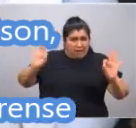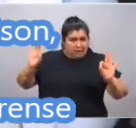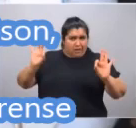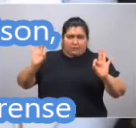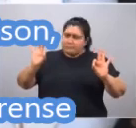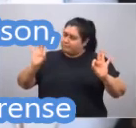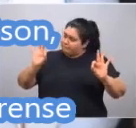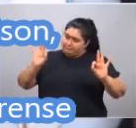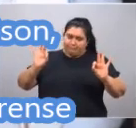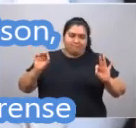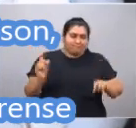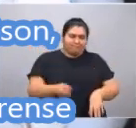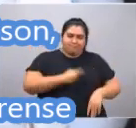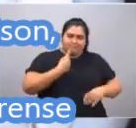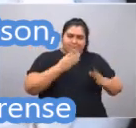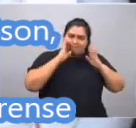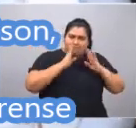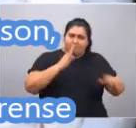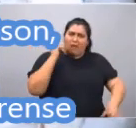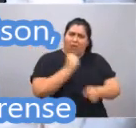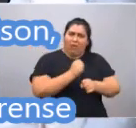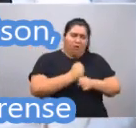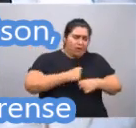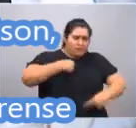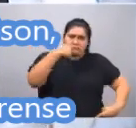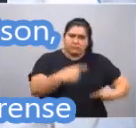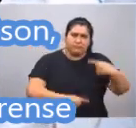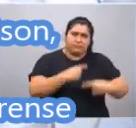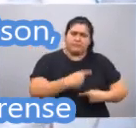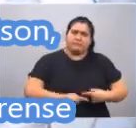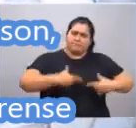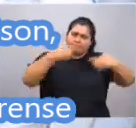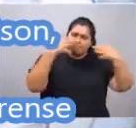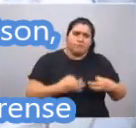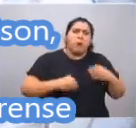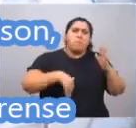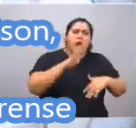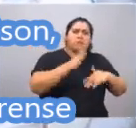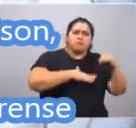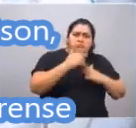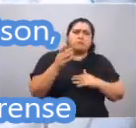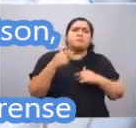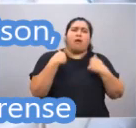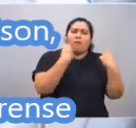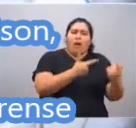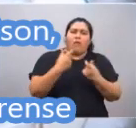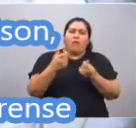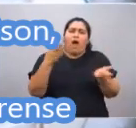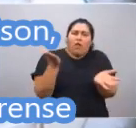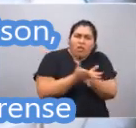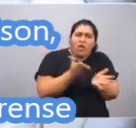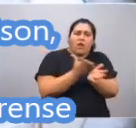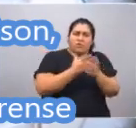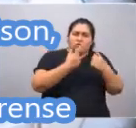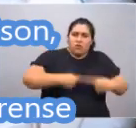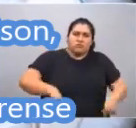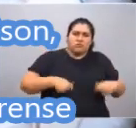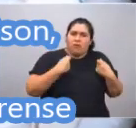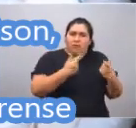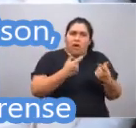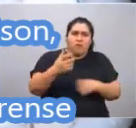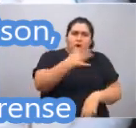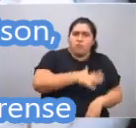seguir trabajando para garantizar y para ampliar los derechos del pueblo de la provincia de